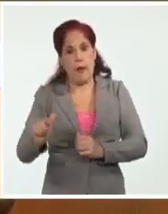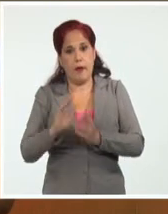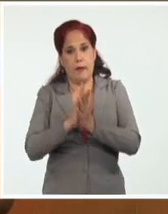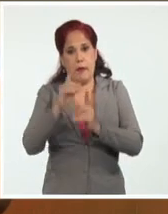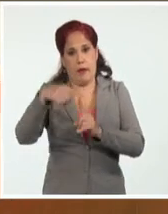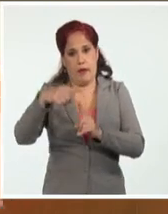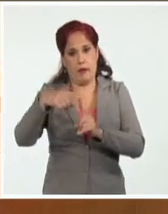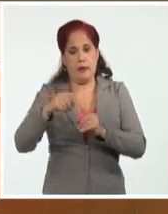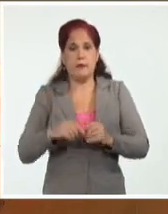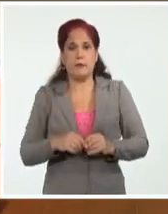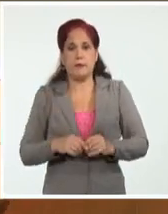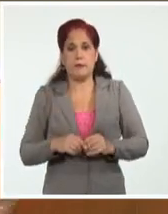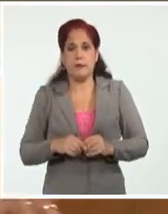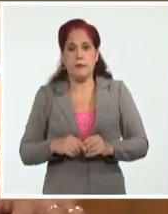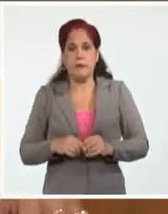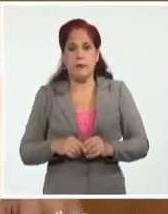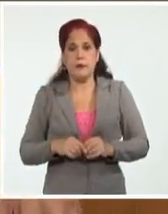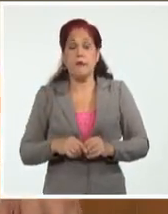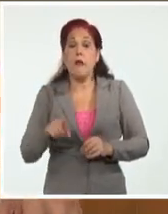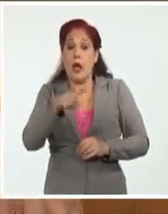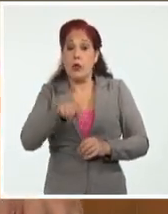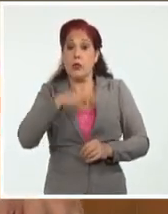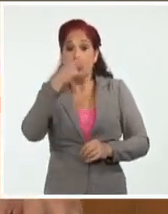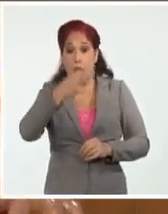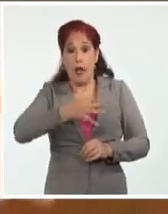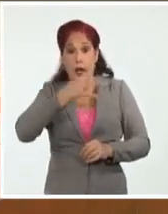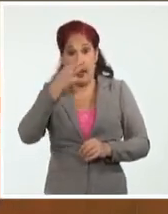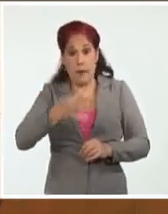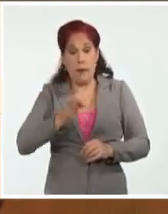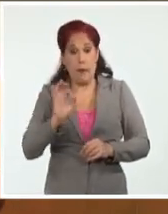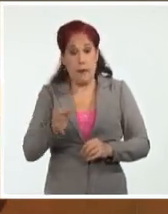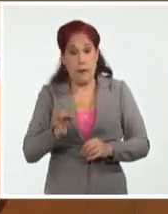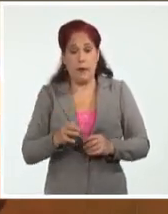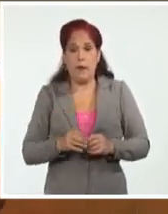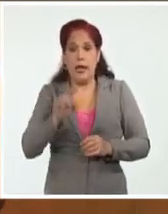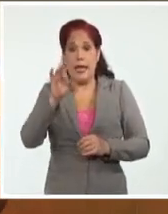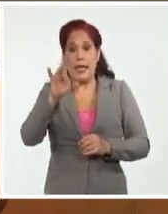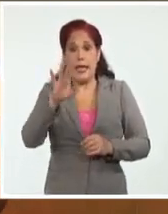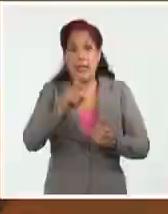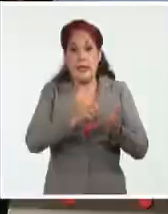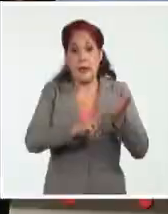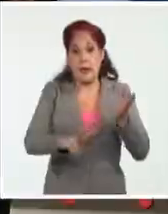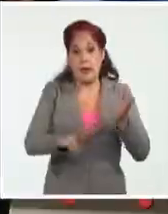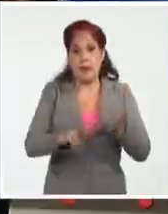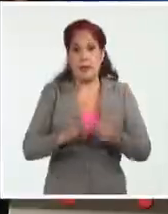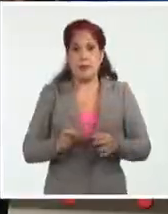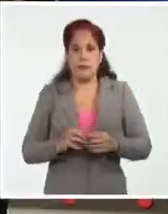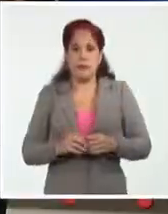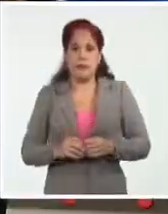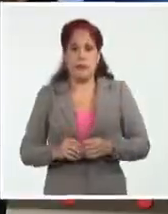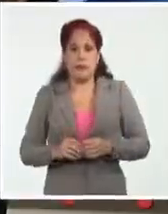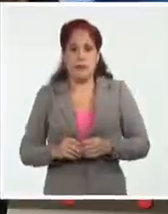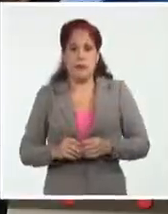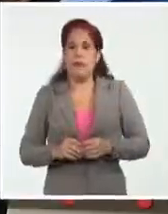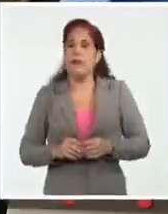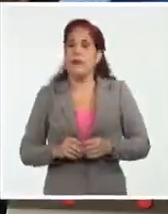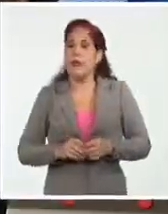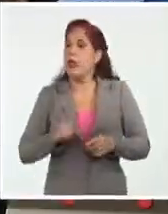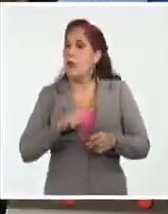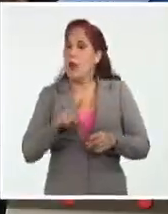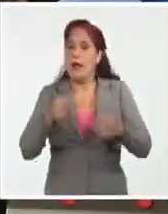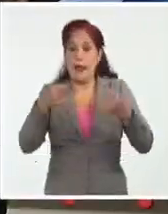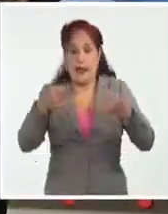Matanzas. Por lo tanto, aquí estamos hablando de 15 territorios que se... De igual forma, se